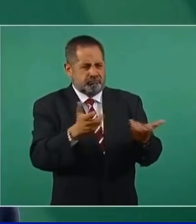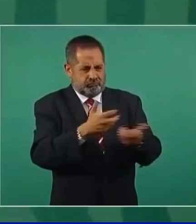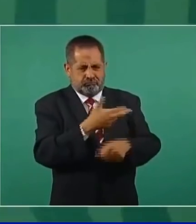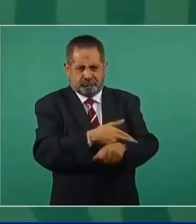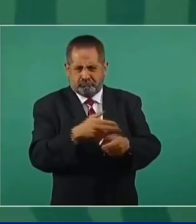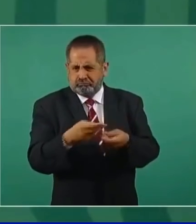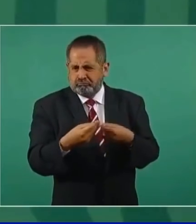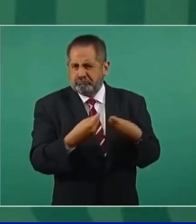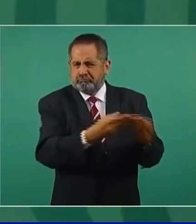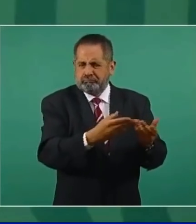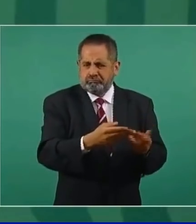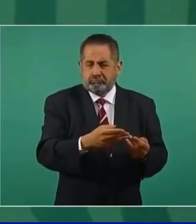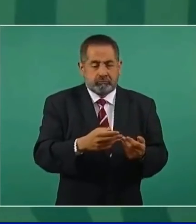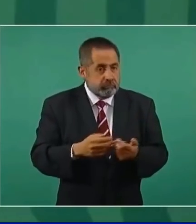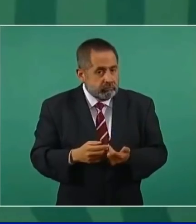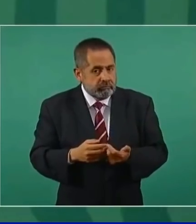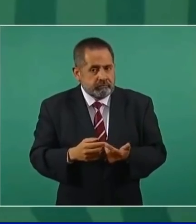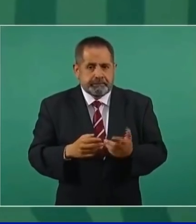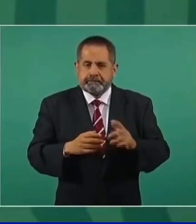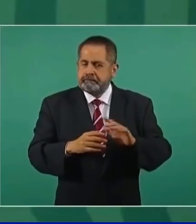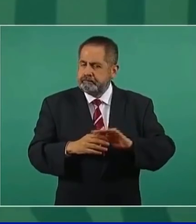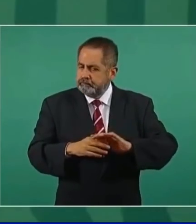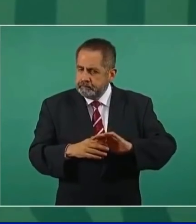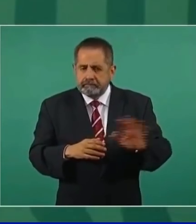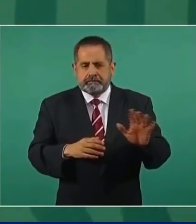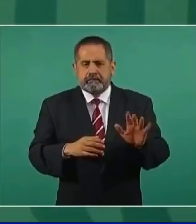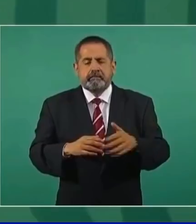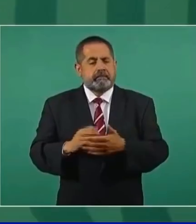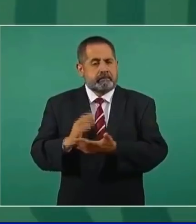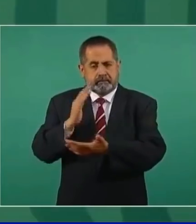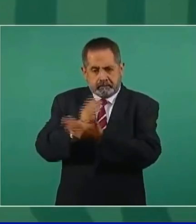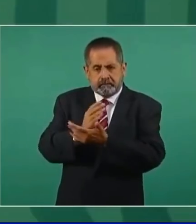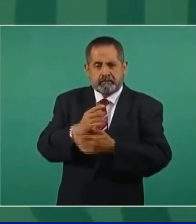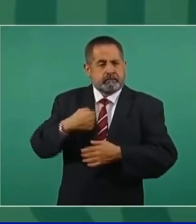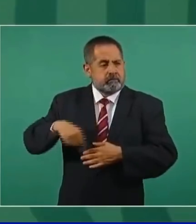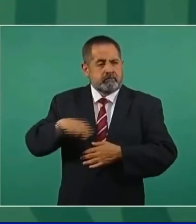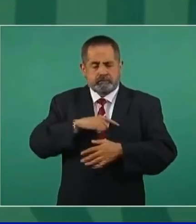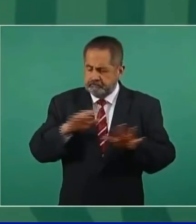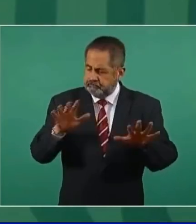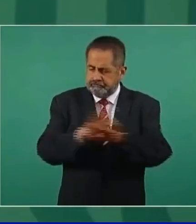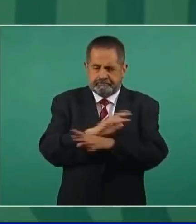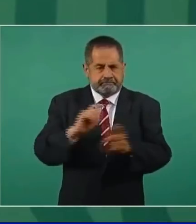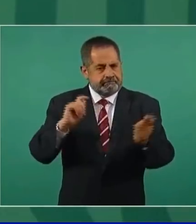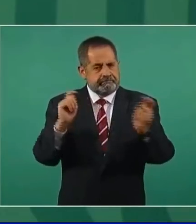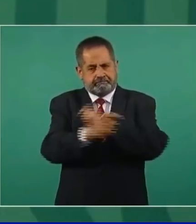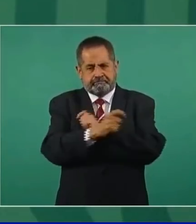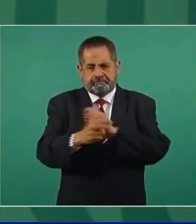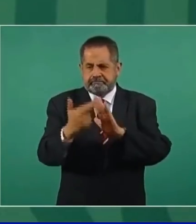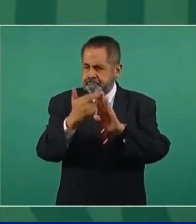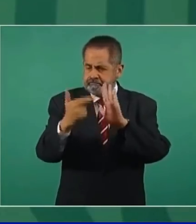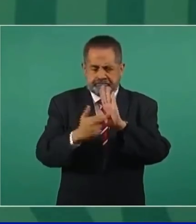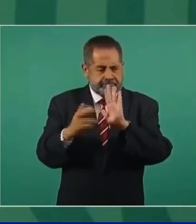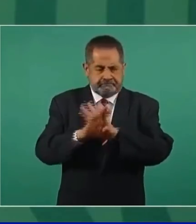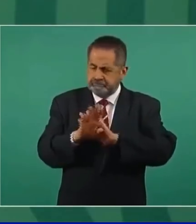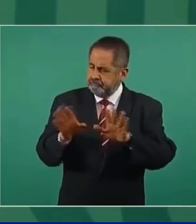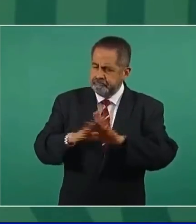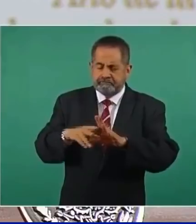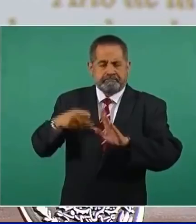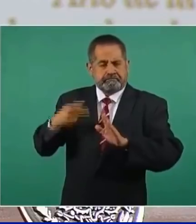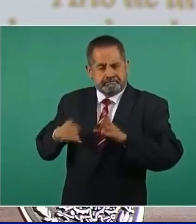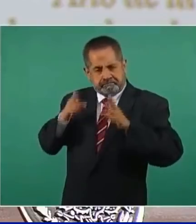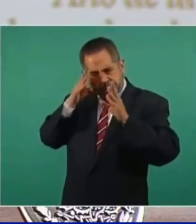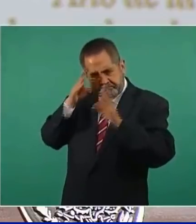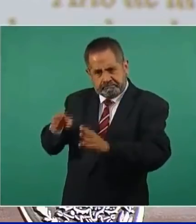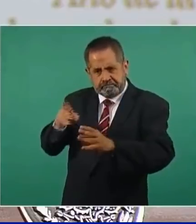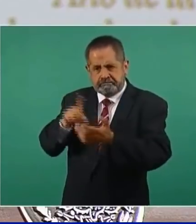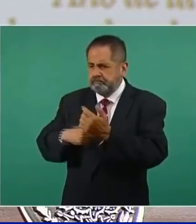la industria eléctrica. Entonces ahora estamos cambiando esas reglas y vamos